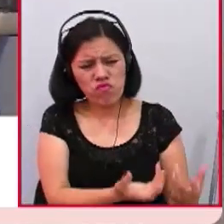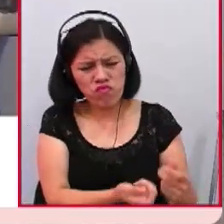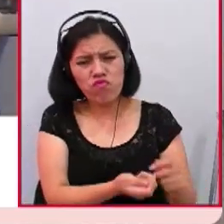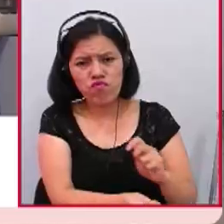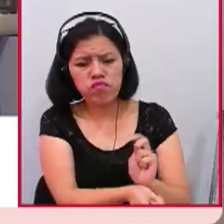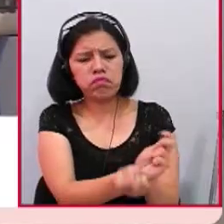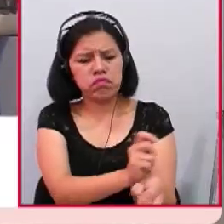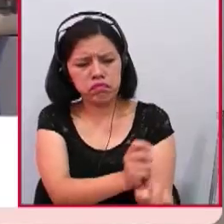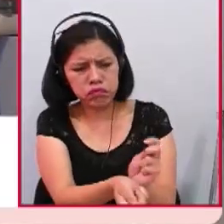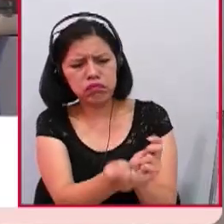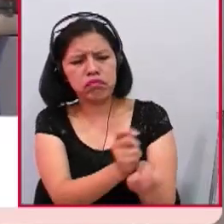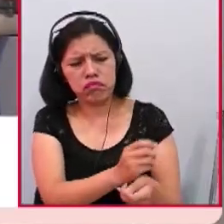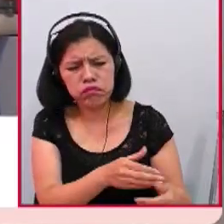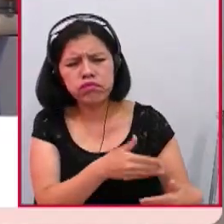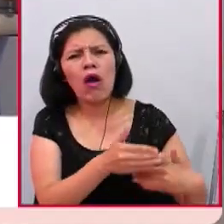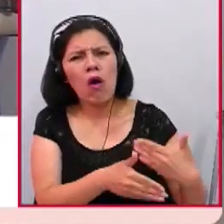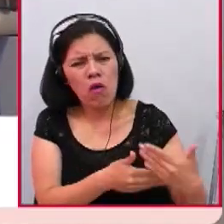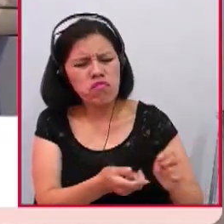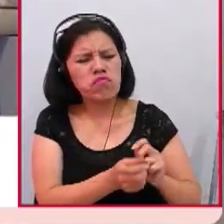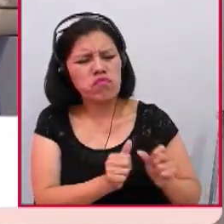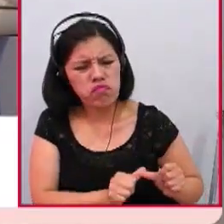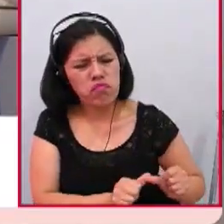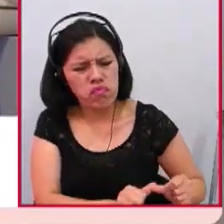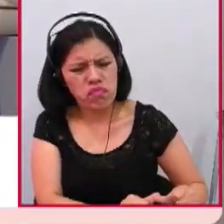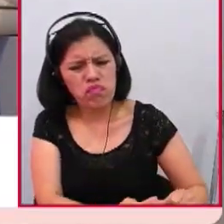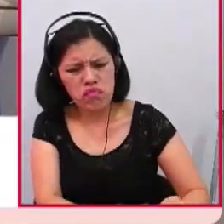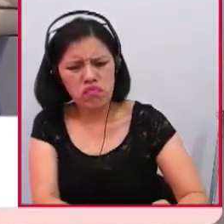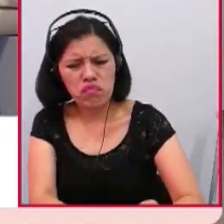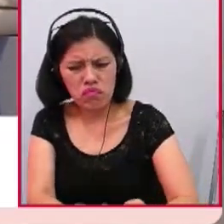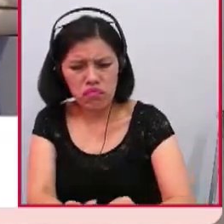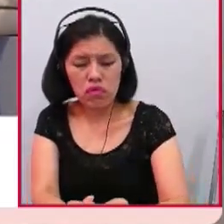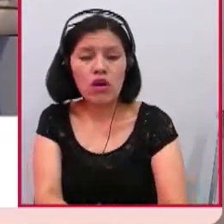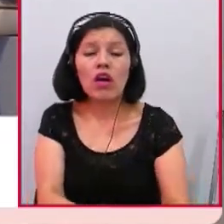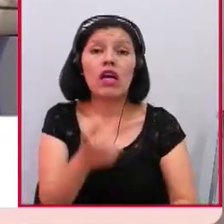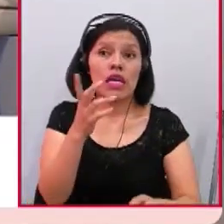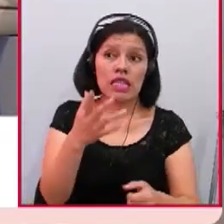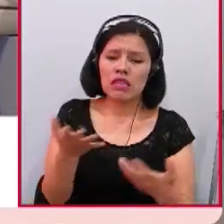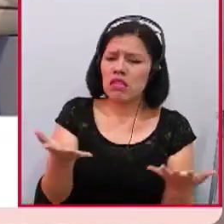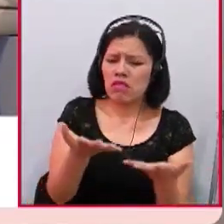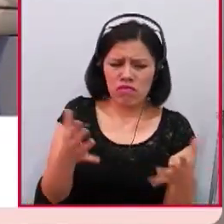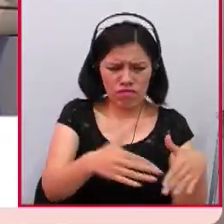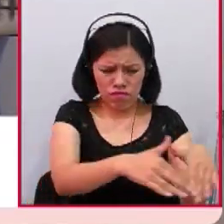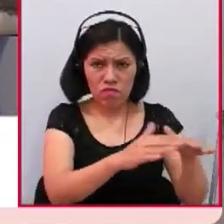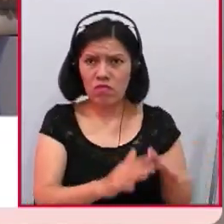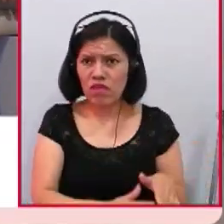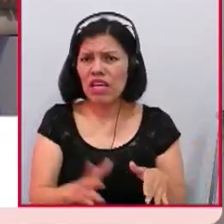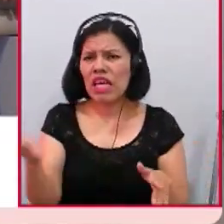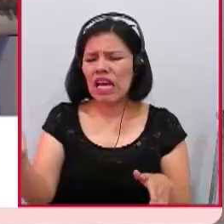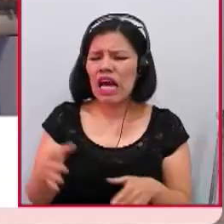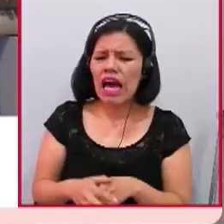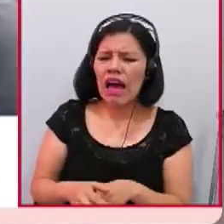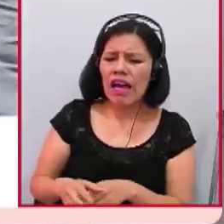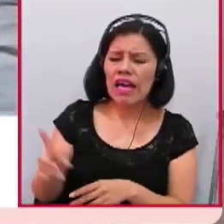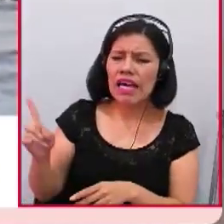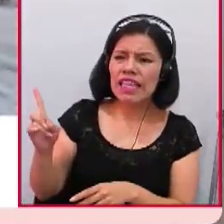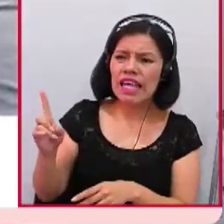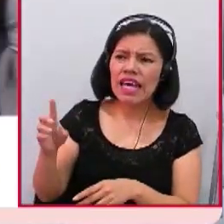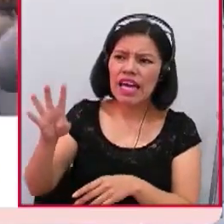es, en relación con un acuerdo con el gobierno peruano, ¿no?, de reducir las emisiones de CO2.